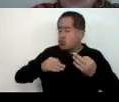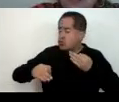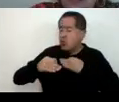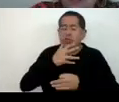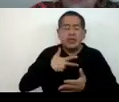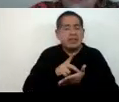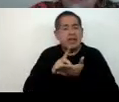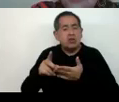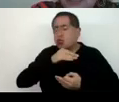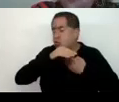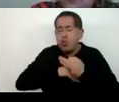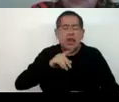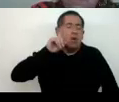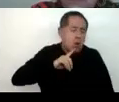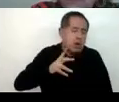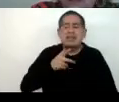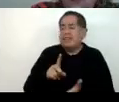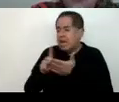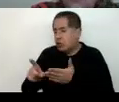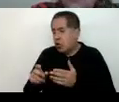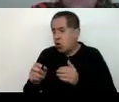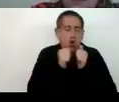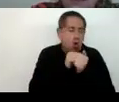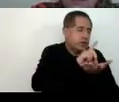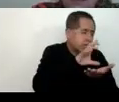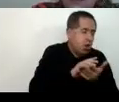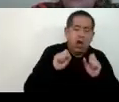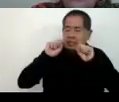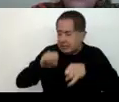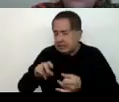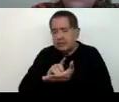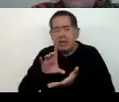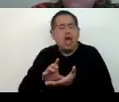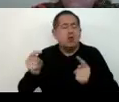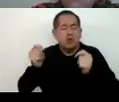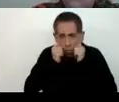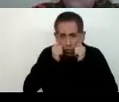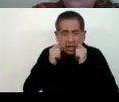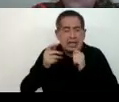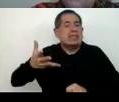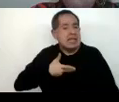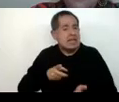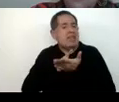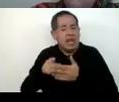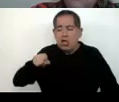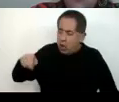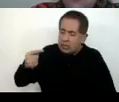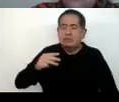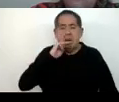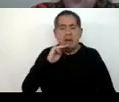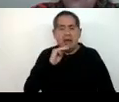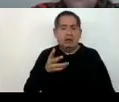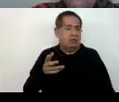tener, ya sea con discapacidad o sin discapacidad. El derecho de ser madre es para todas